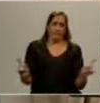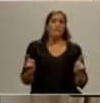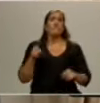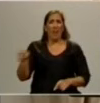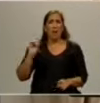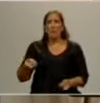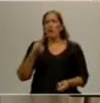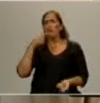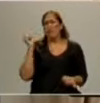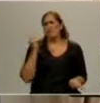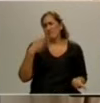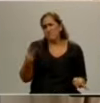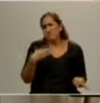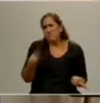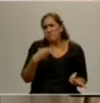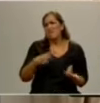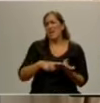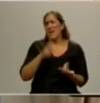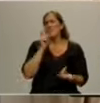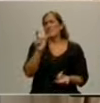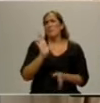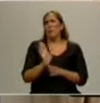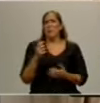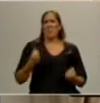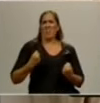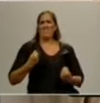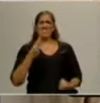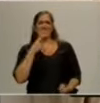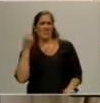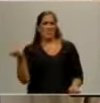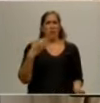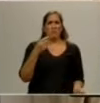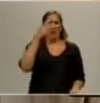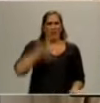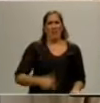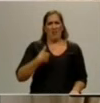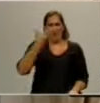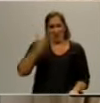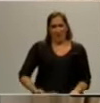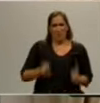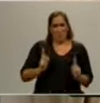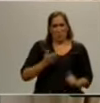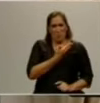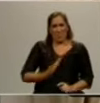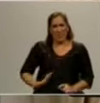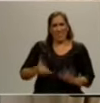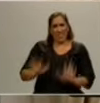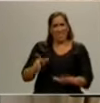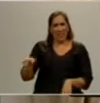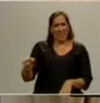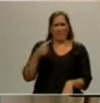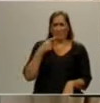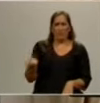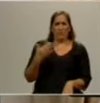esos agravios, casi con un contenido machista, están dirigidos precisamente a la persona de la presidenta de la